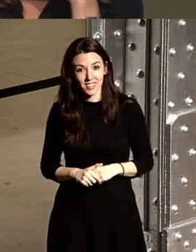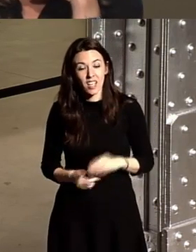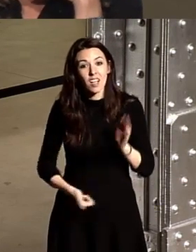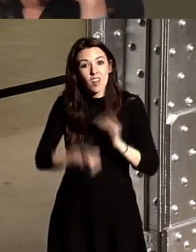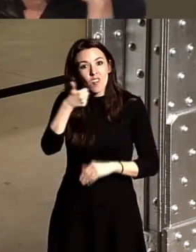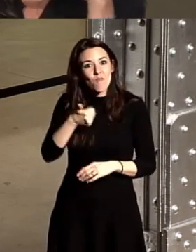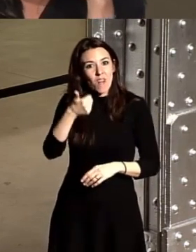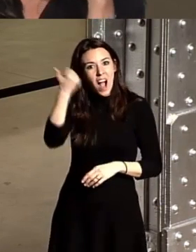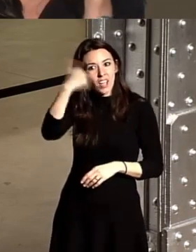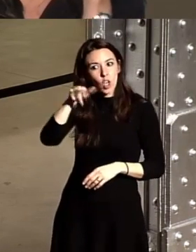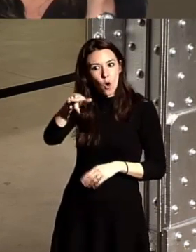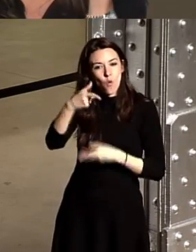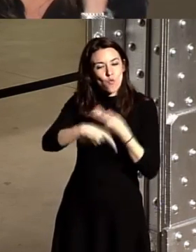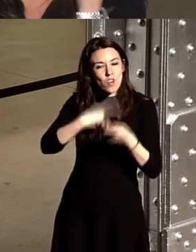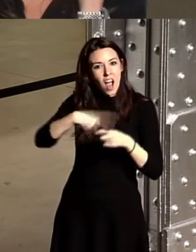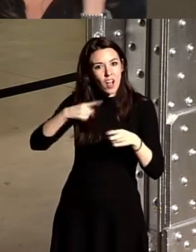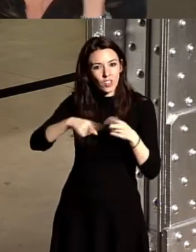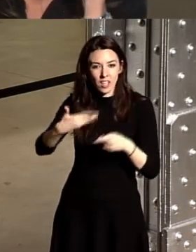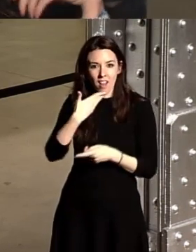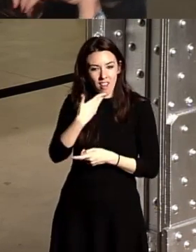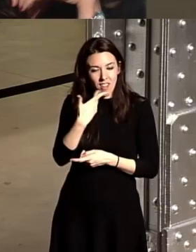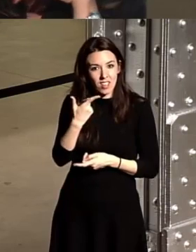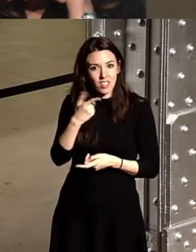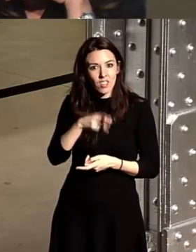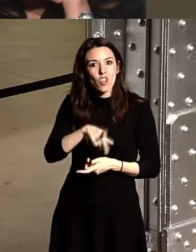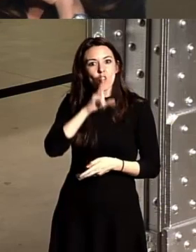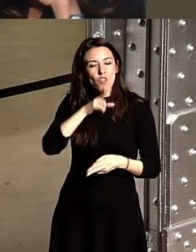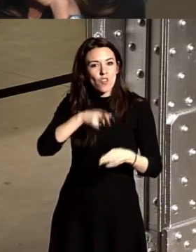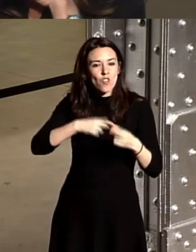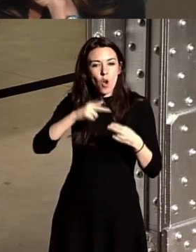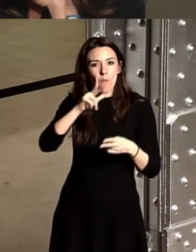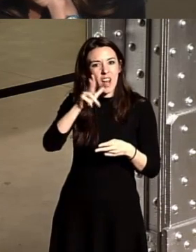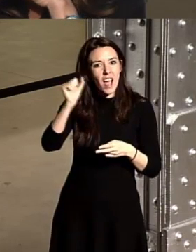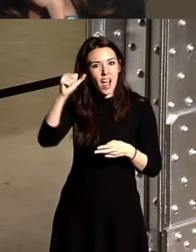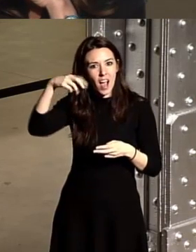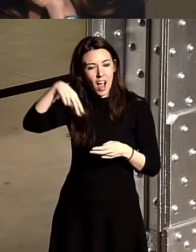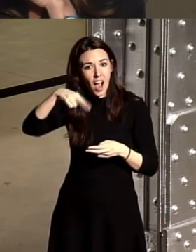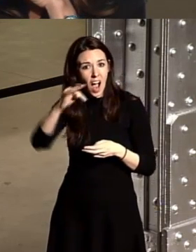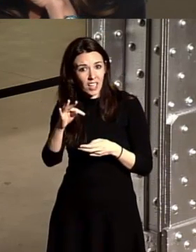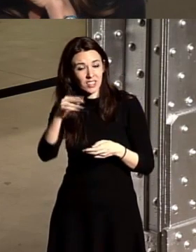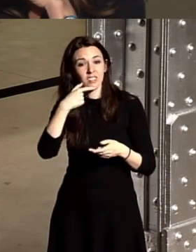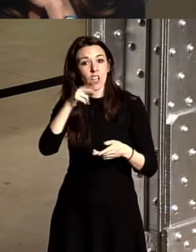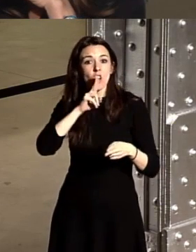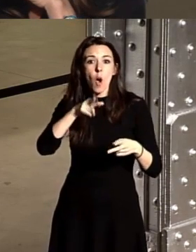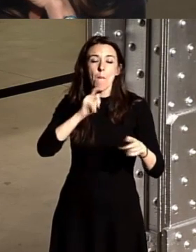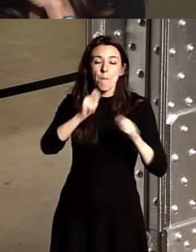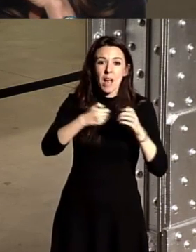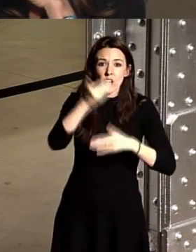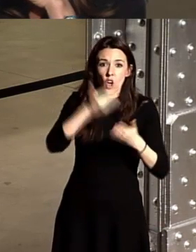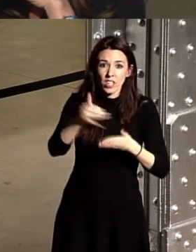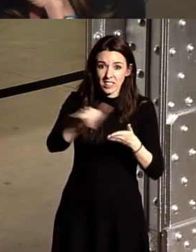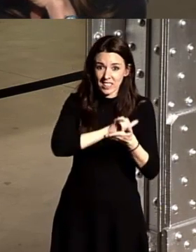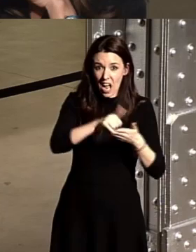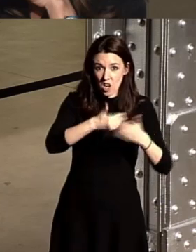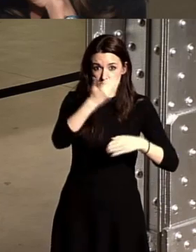Lauren Van der Zork hizo una cosa muy entretenida. Creo que se llama Haas, el periodista del New York Times, que fueron juntos a Kuwait